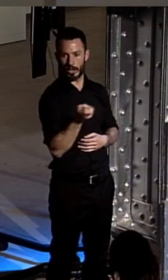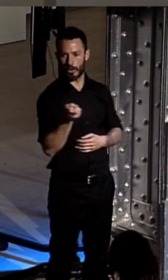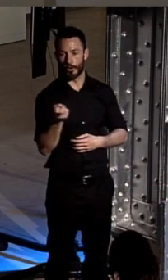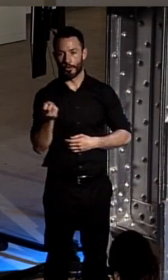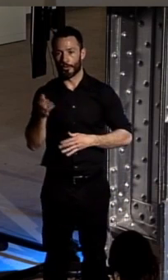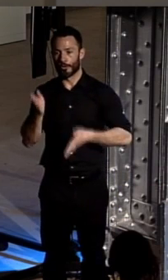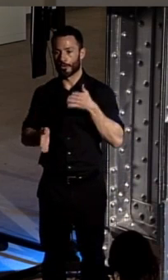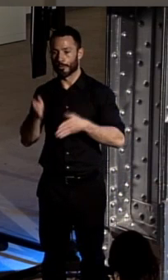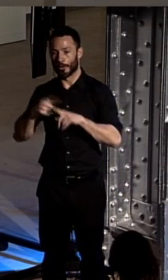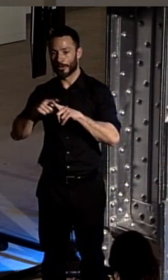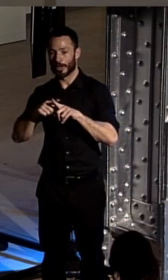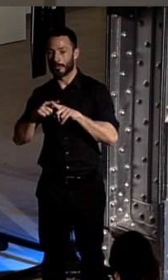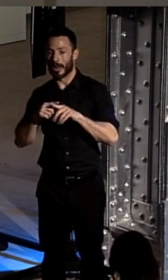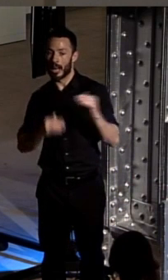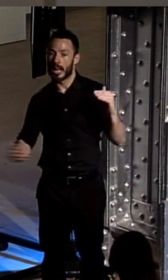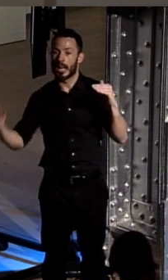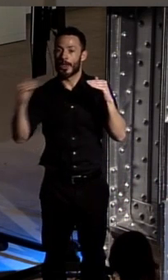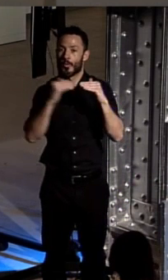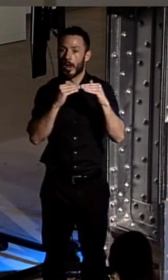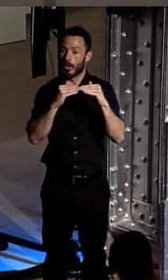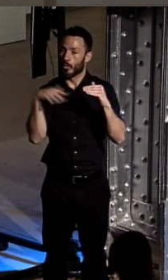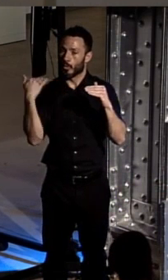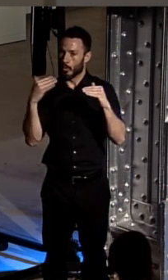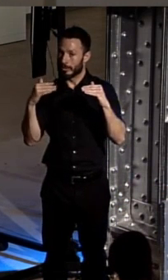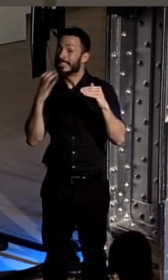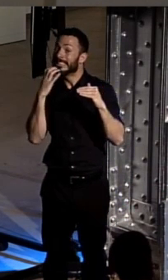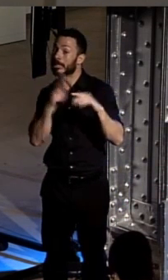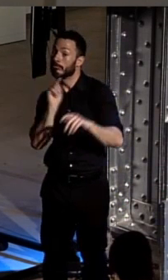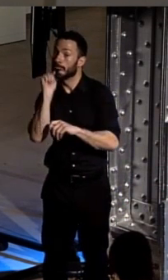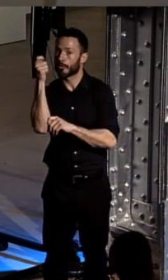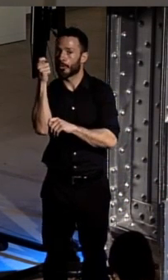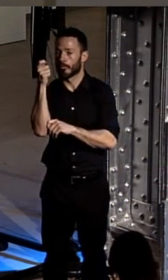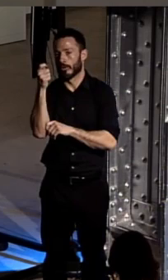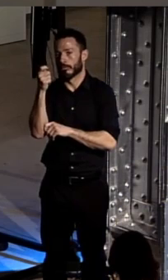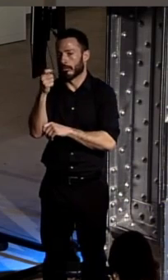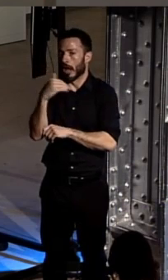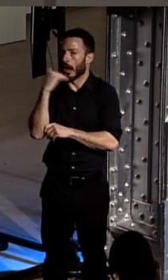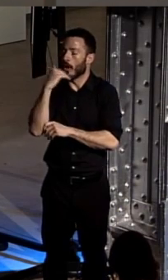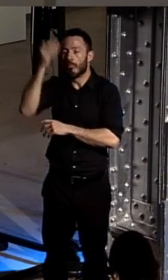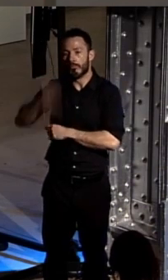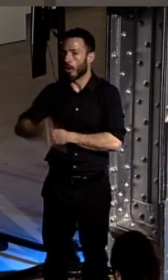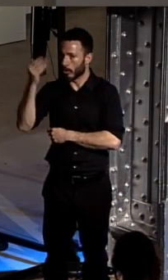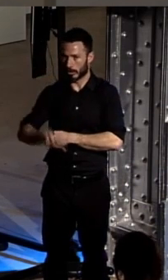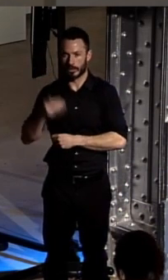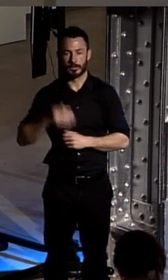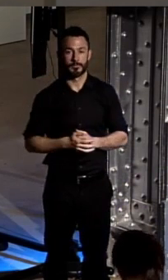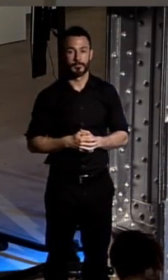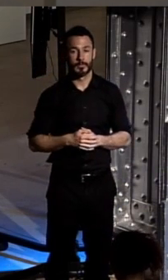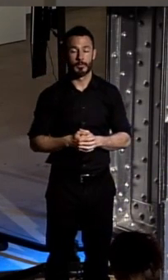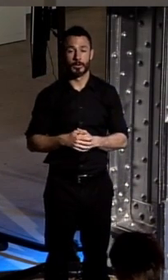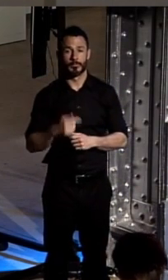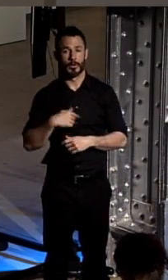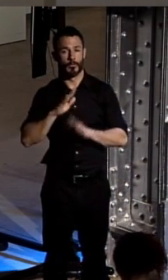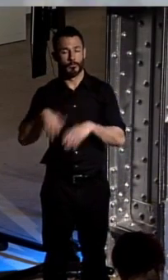nivel de un actor humano, creo que hemos conseguido uno de los hitos dentro de la inteligencia emocional. Y finalmente voy a terminar con un área